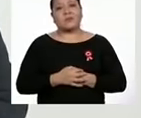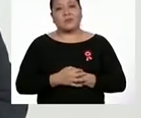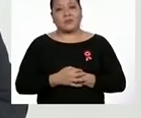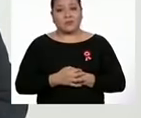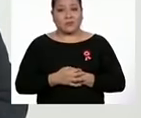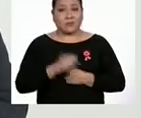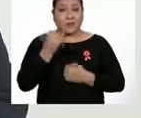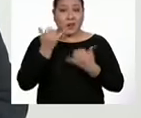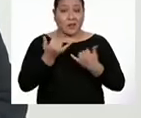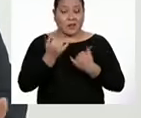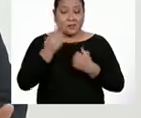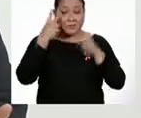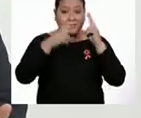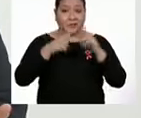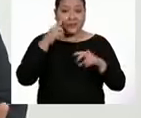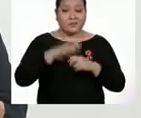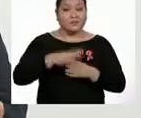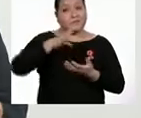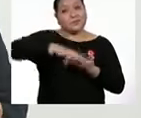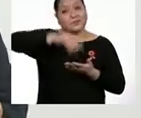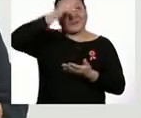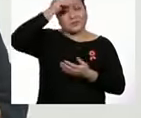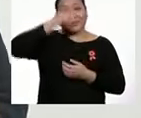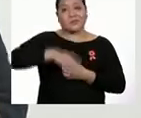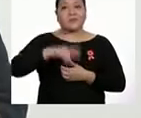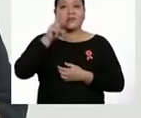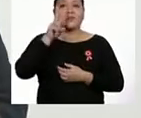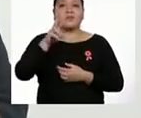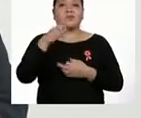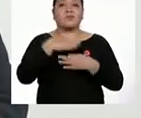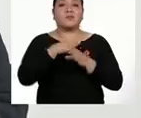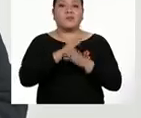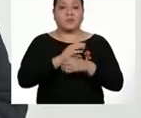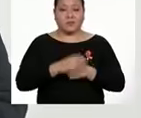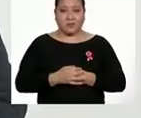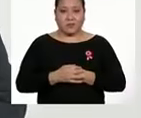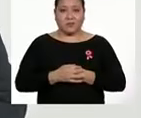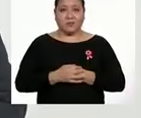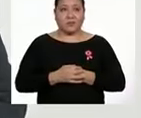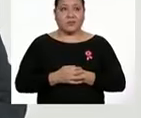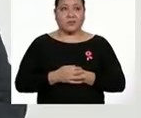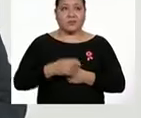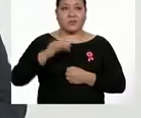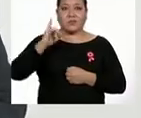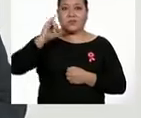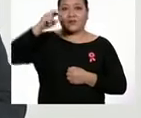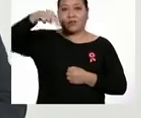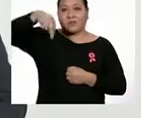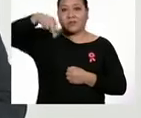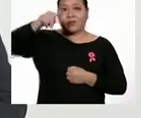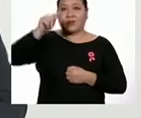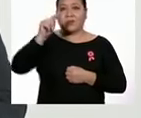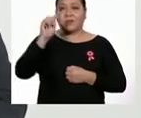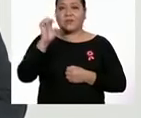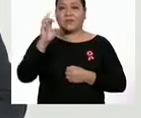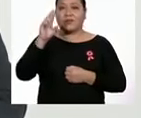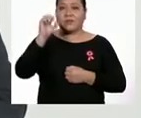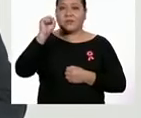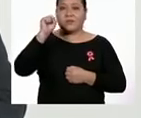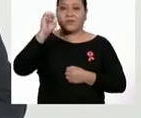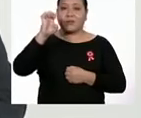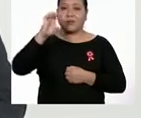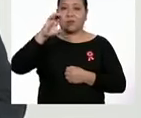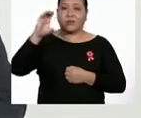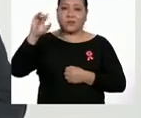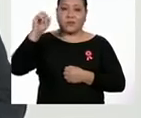Entonces, hasta el momento hemos aprendido dos tipos de operaciones, la intersección y la unión.